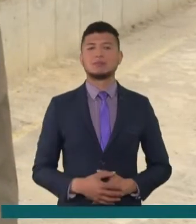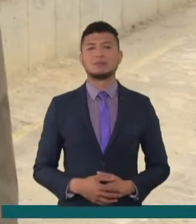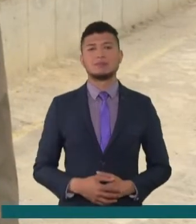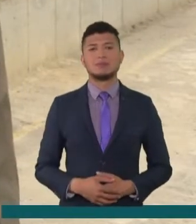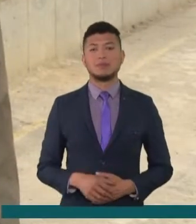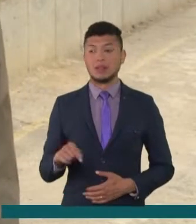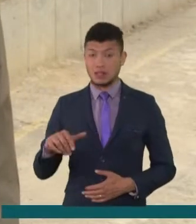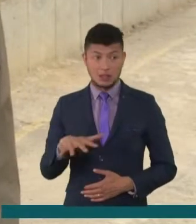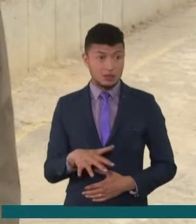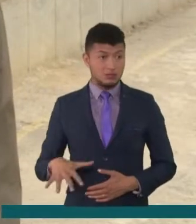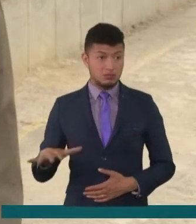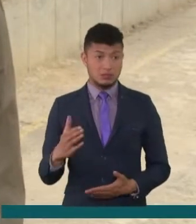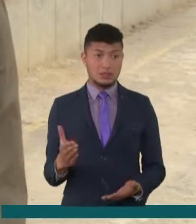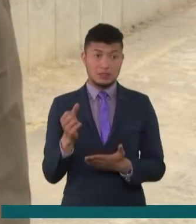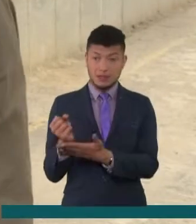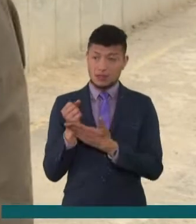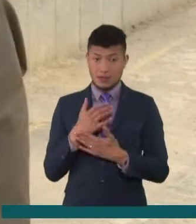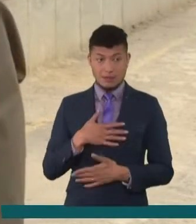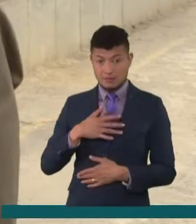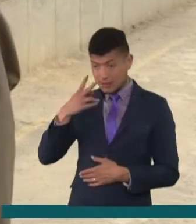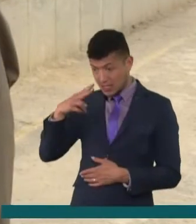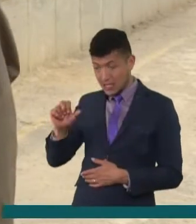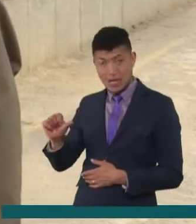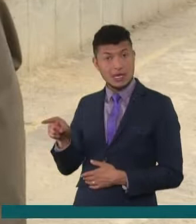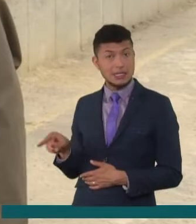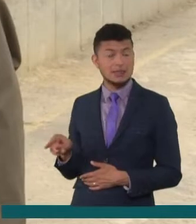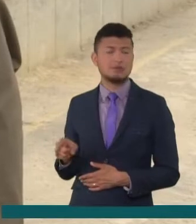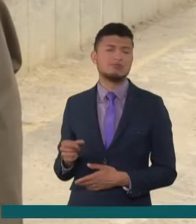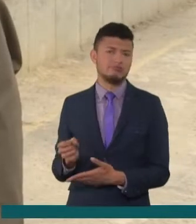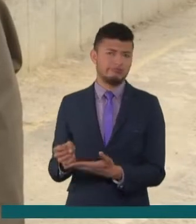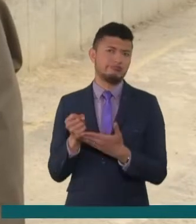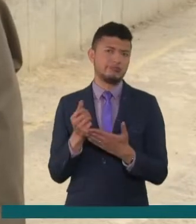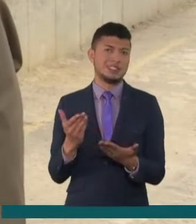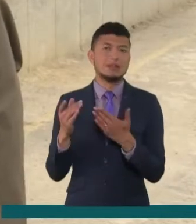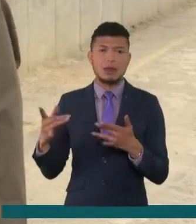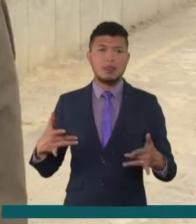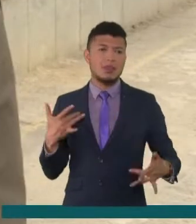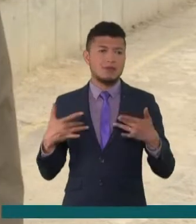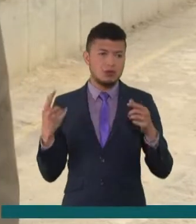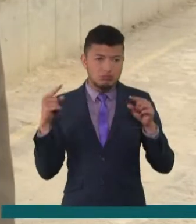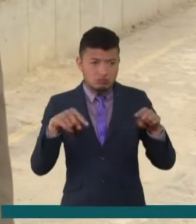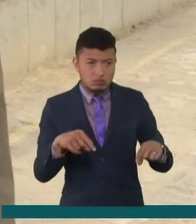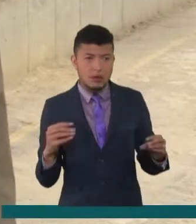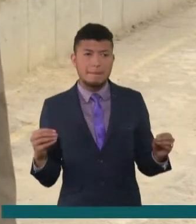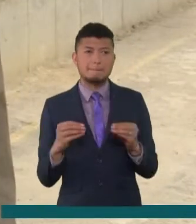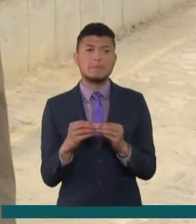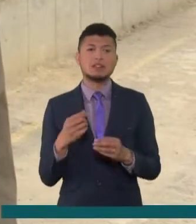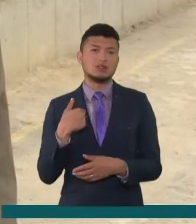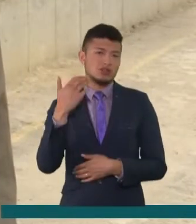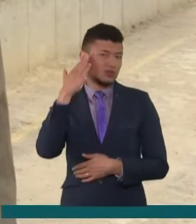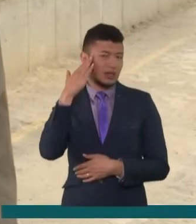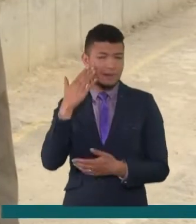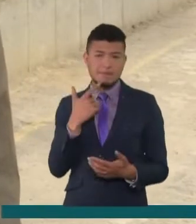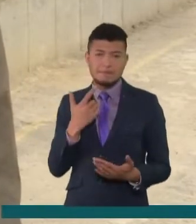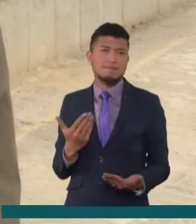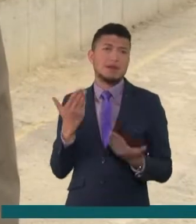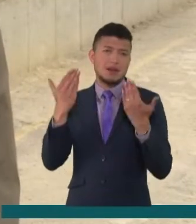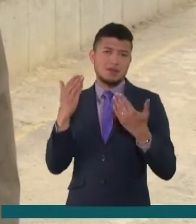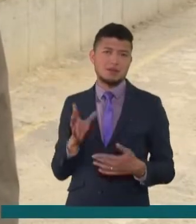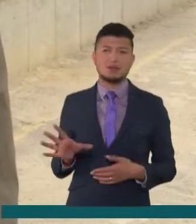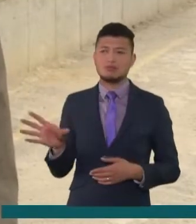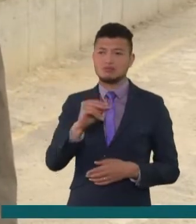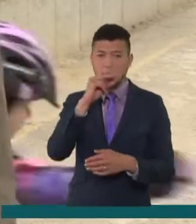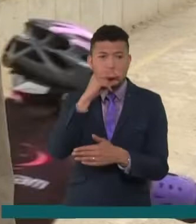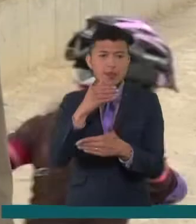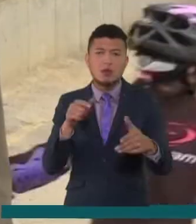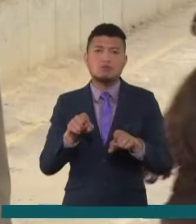ayuda mucho pues en el caso de mí de mi niña es un espacio que ya lo disfruta mucho y que también sé que va a ser de mucho beneficio para